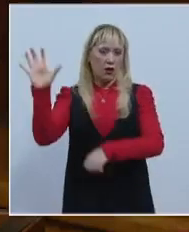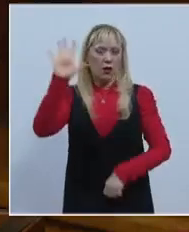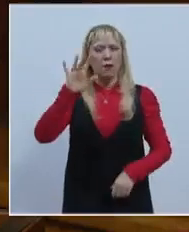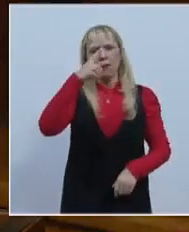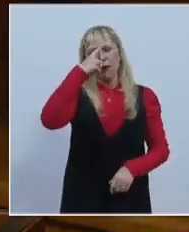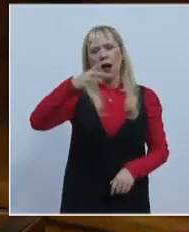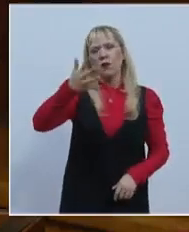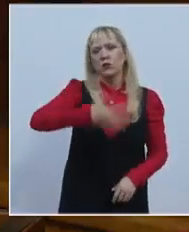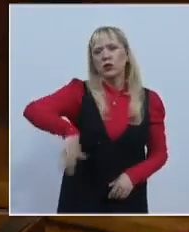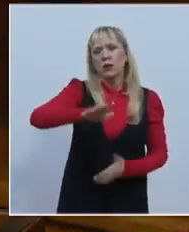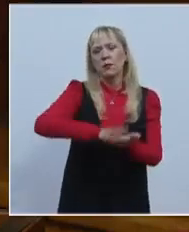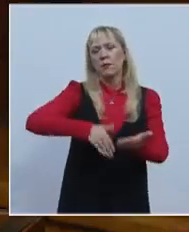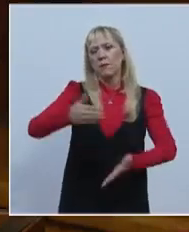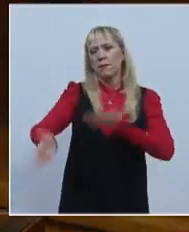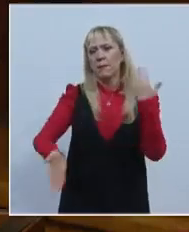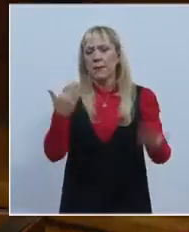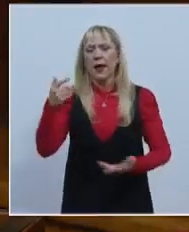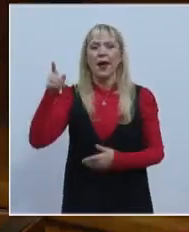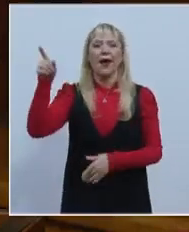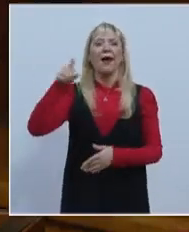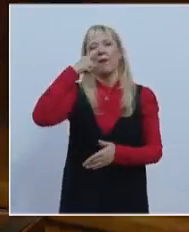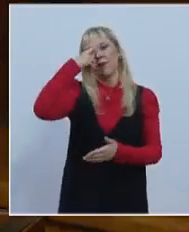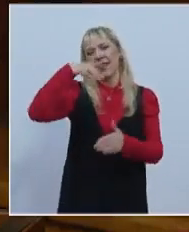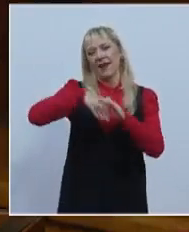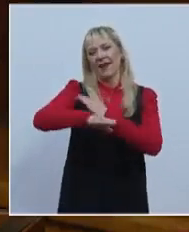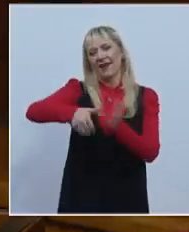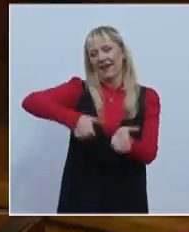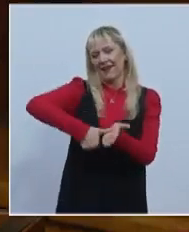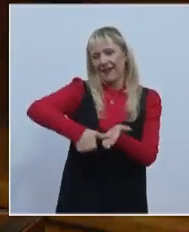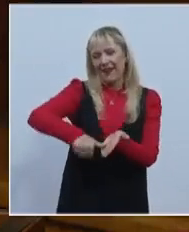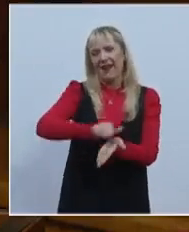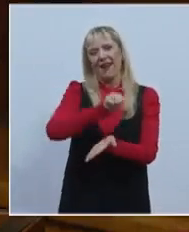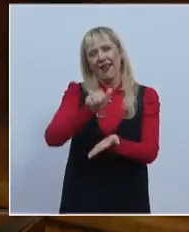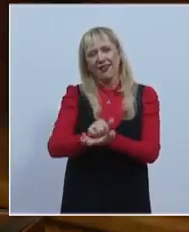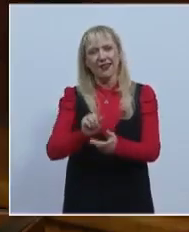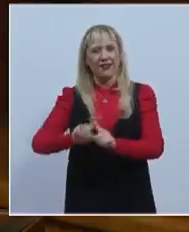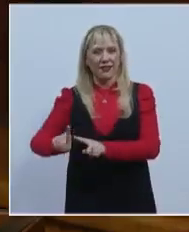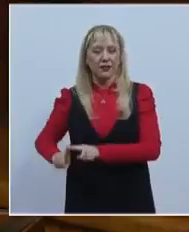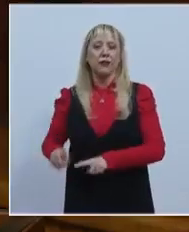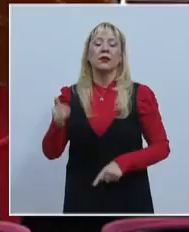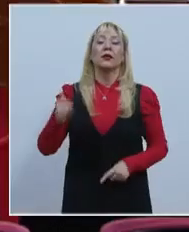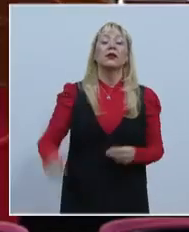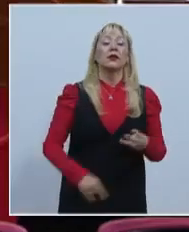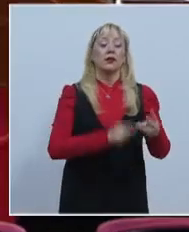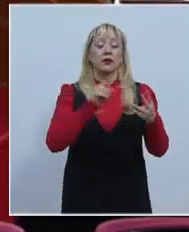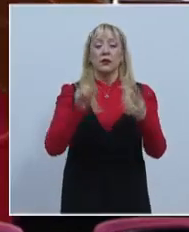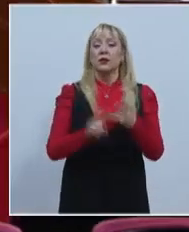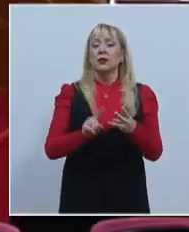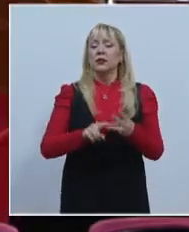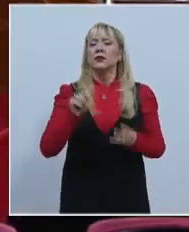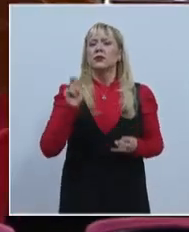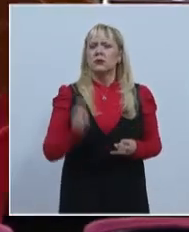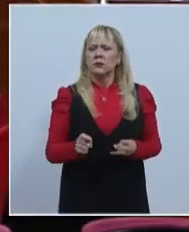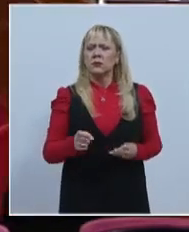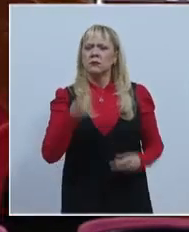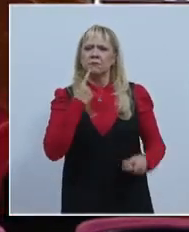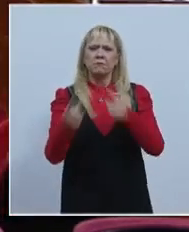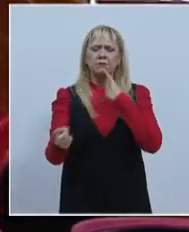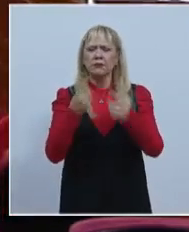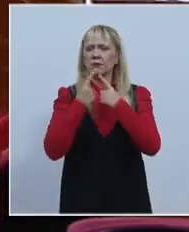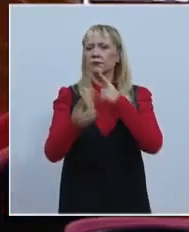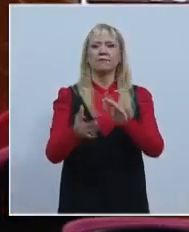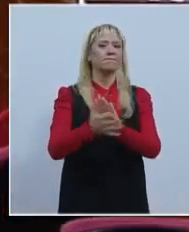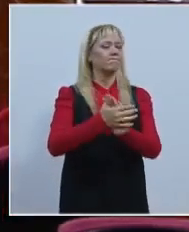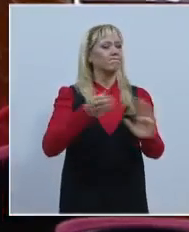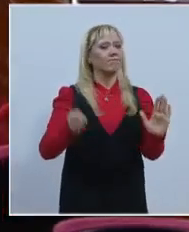en el registro civil. Y en el tercer asunto, en la tercera acción de inconstitucionalidad, el Pleno declaró la invalidez